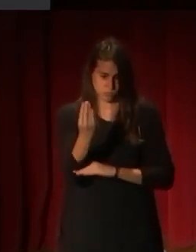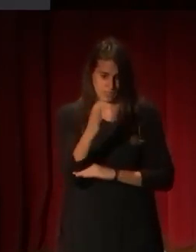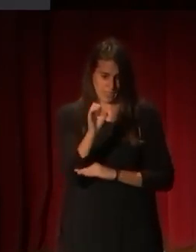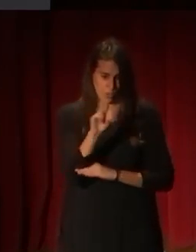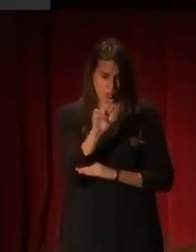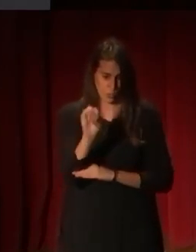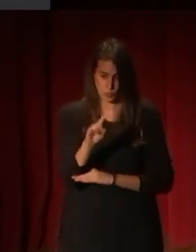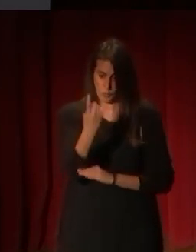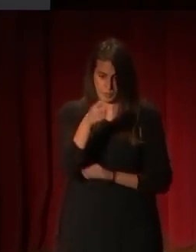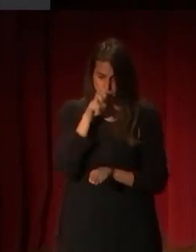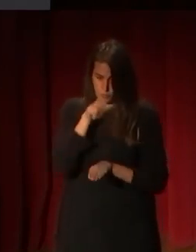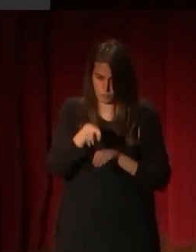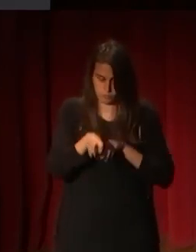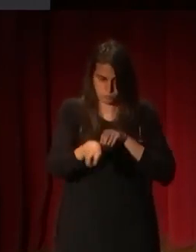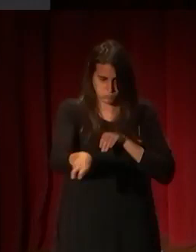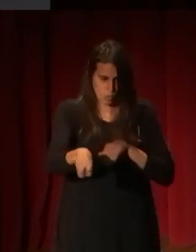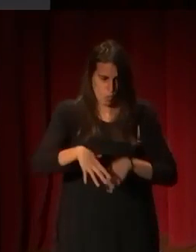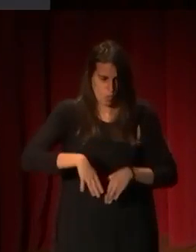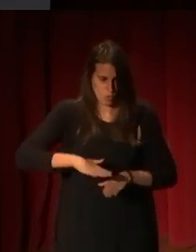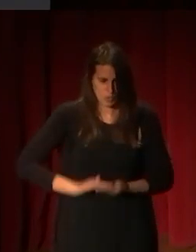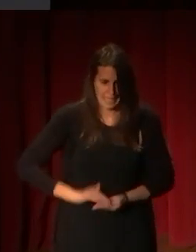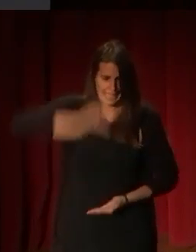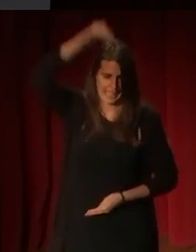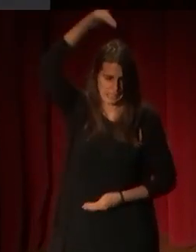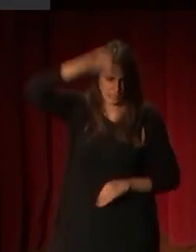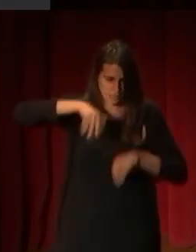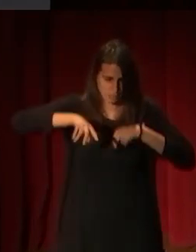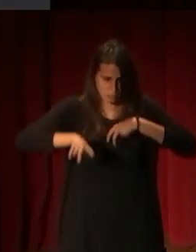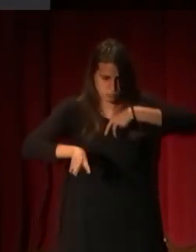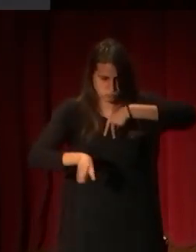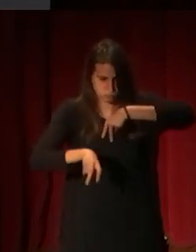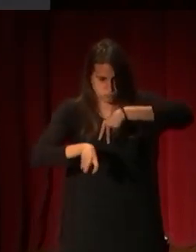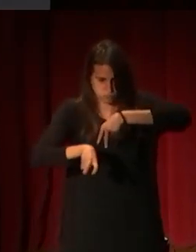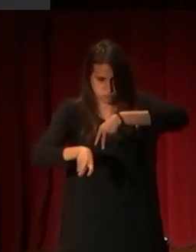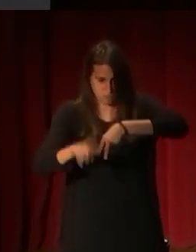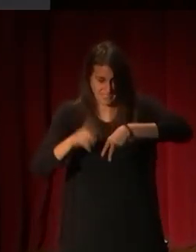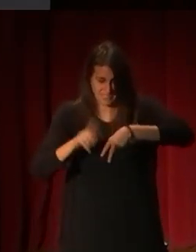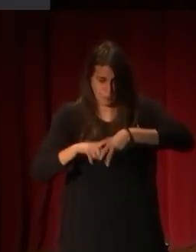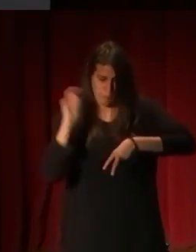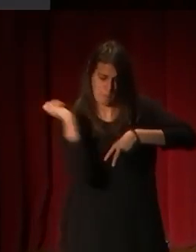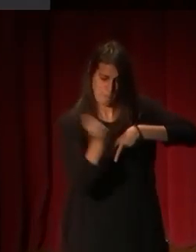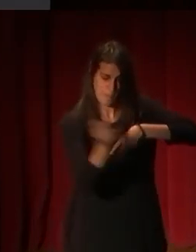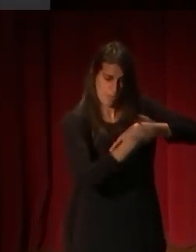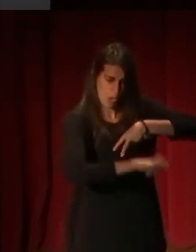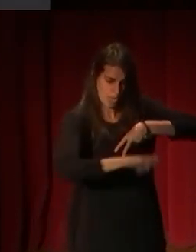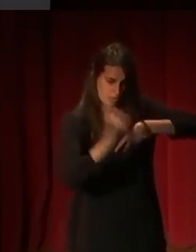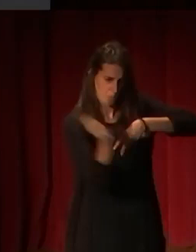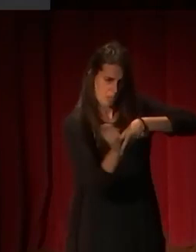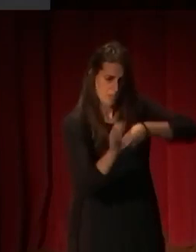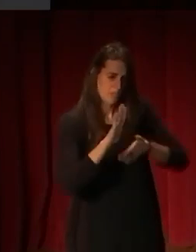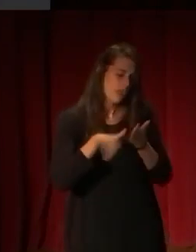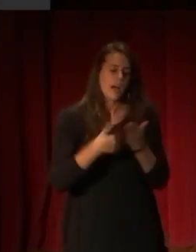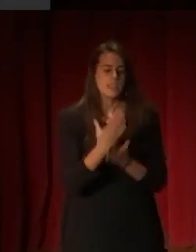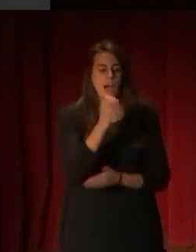por delante acompañado de gigantes y de y de mojicones que iban pegando a la gente hasta que carlos